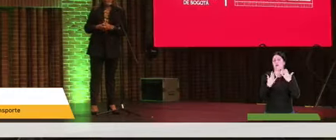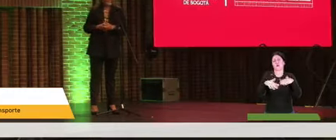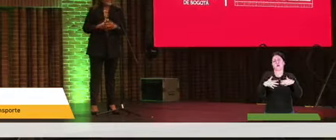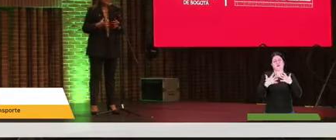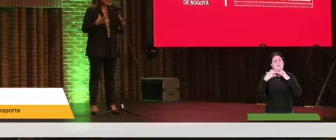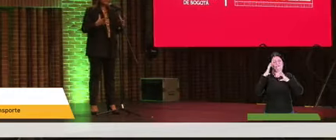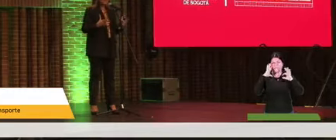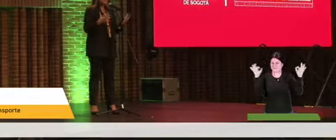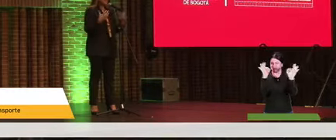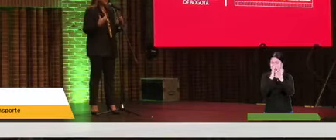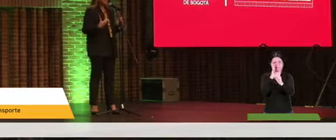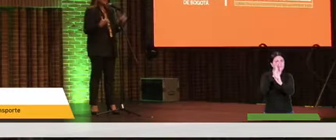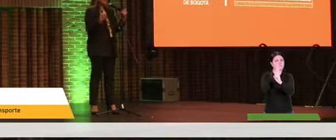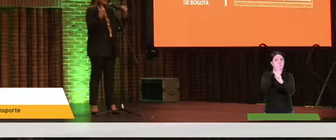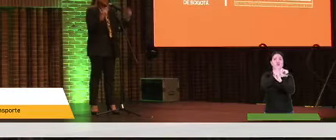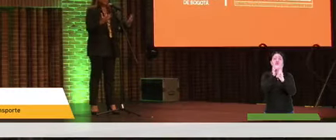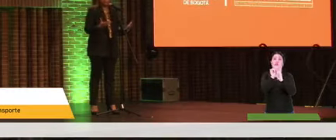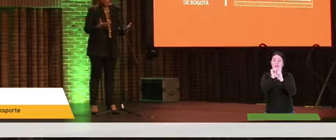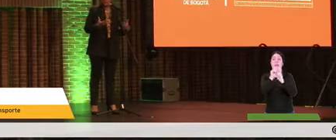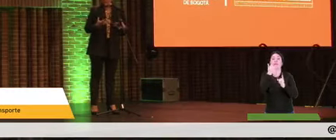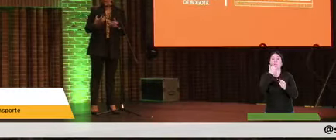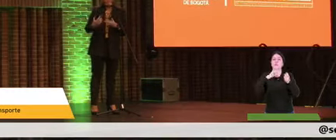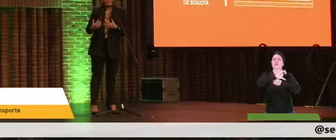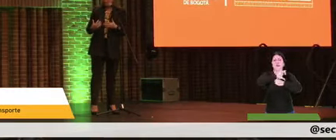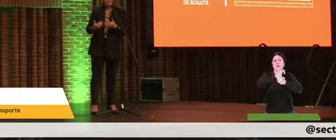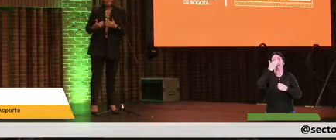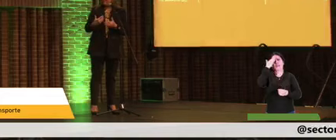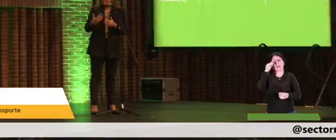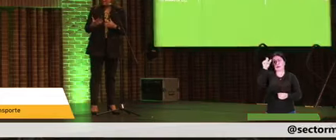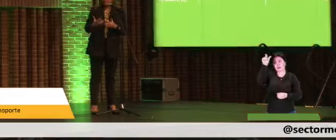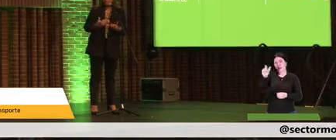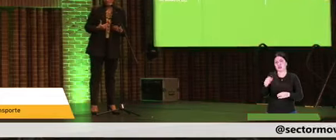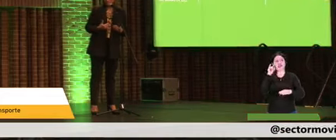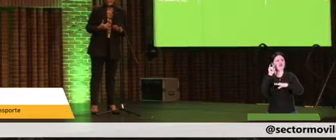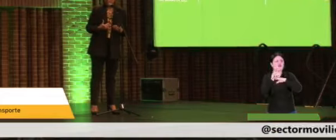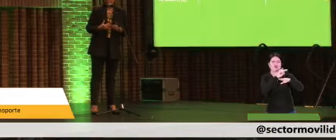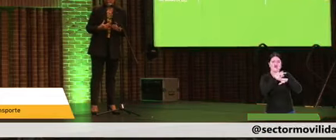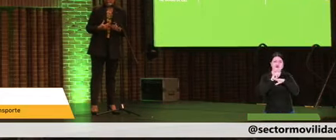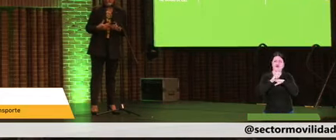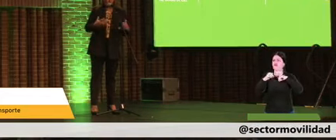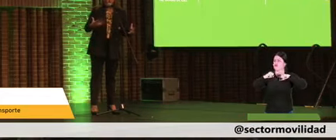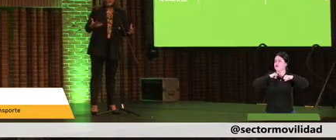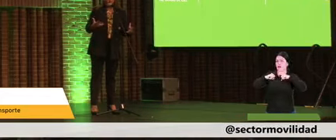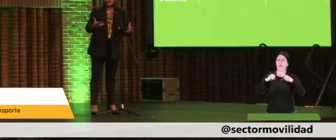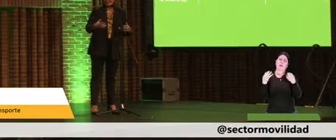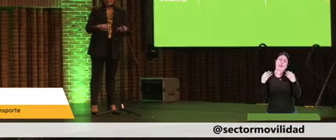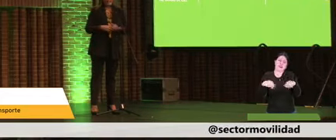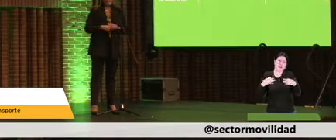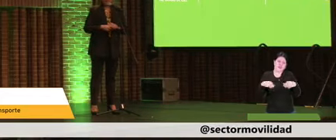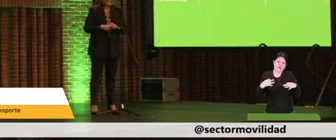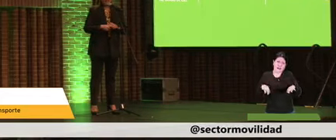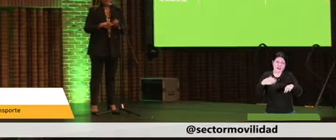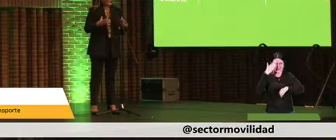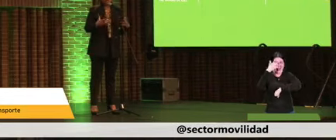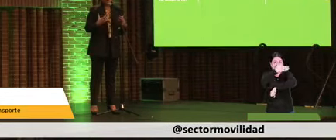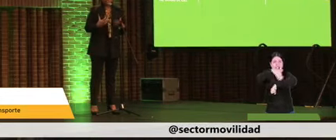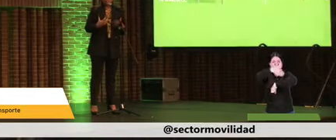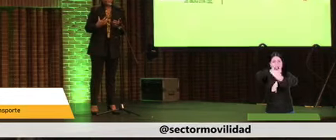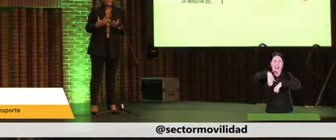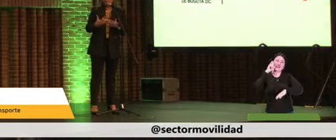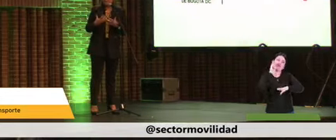importante. Esto es que la ciudad reconoce la labor que realizan cuidadores informales en la calle.